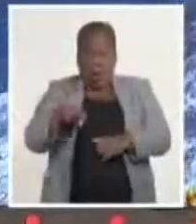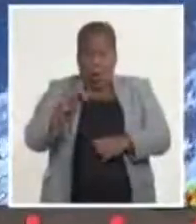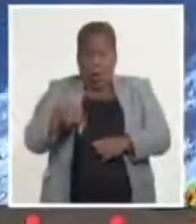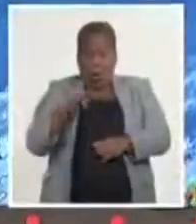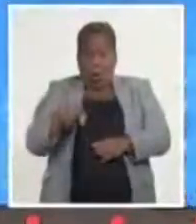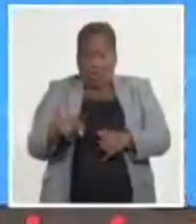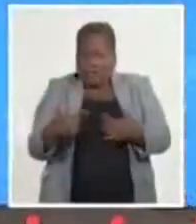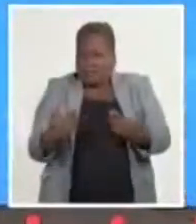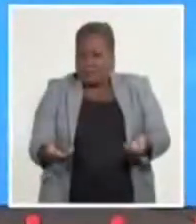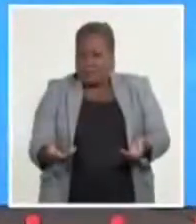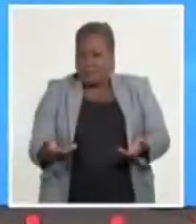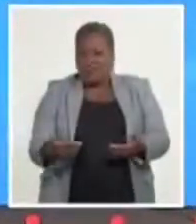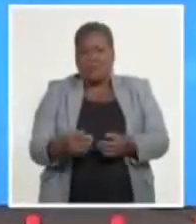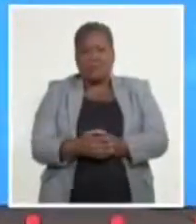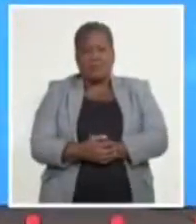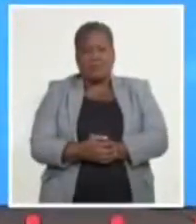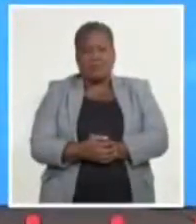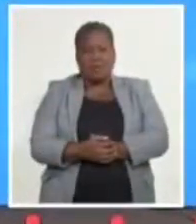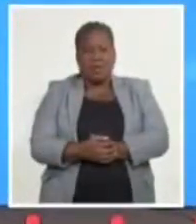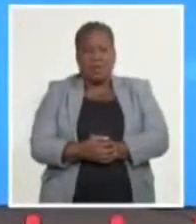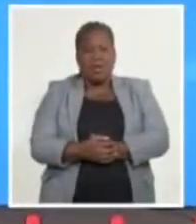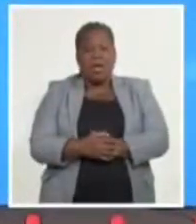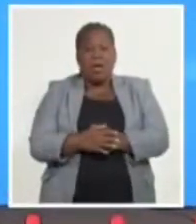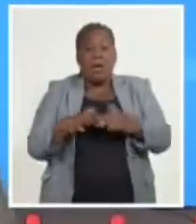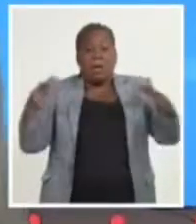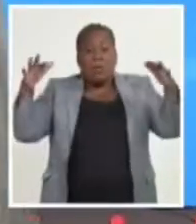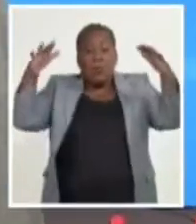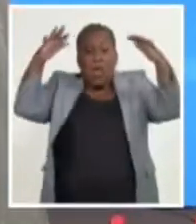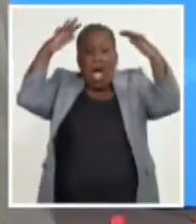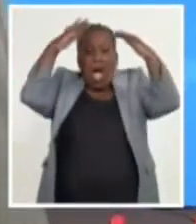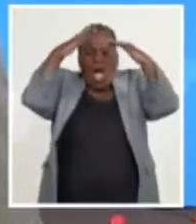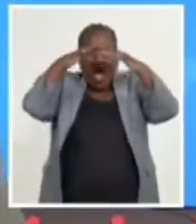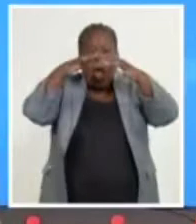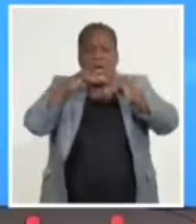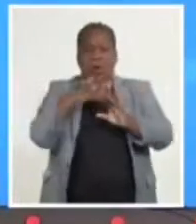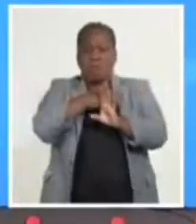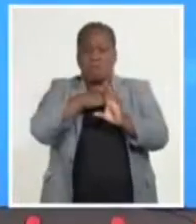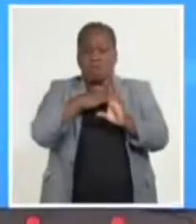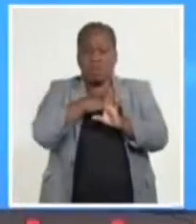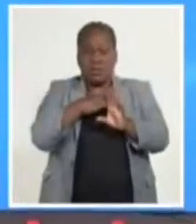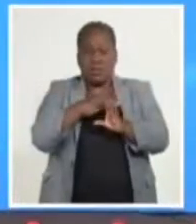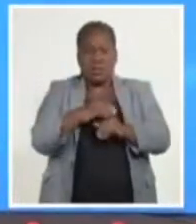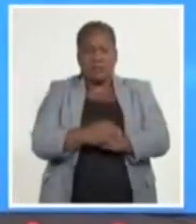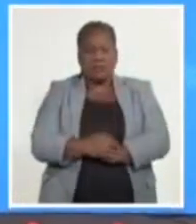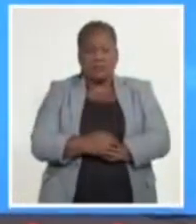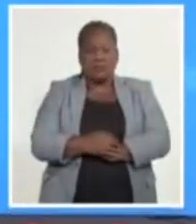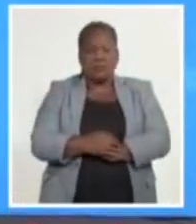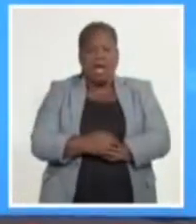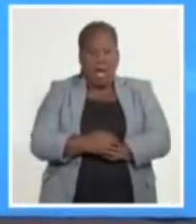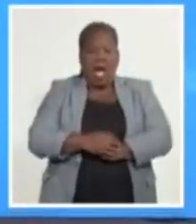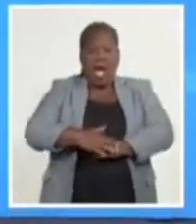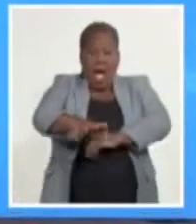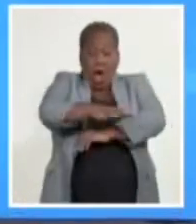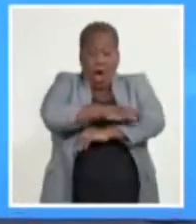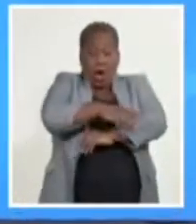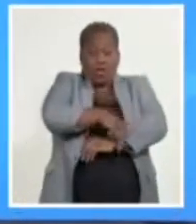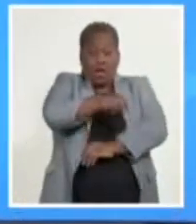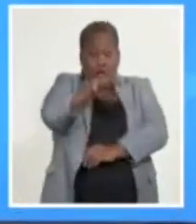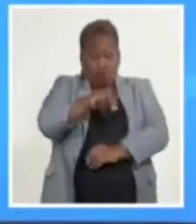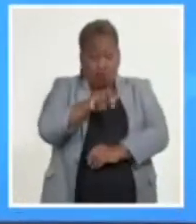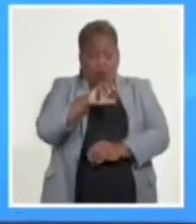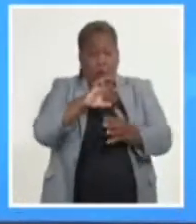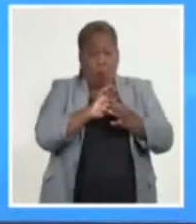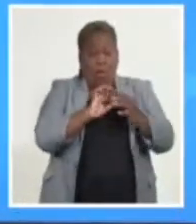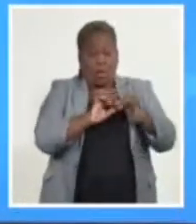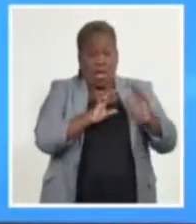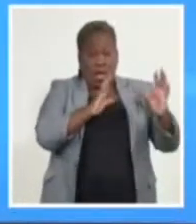la tarde de hoy, con poca variación, estará parcialmente nublado en gran parte del país. Solo se nublará en zonas de la costa norte de la provincia de Guantánamo, con